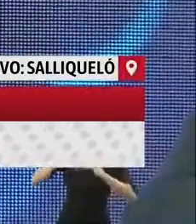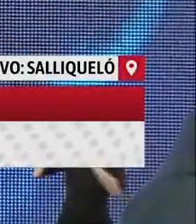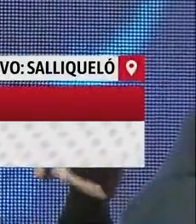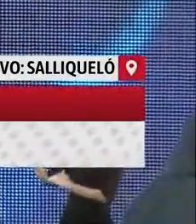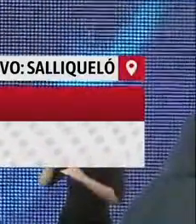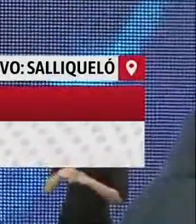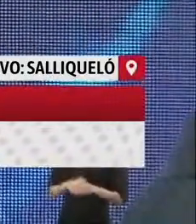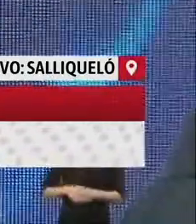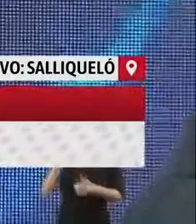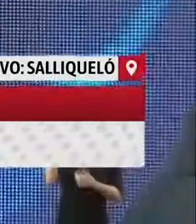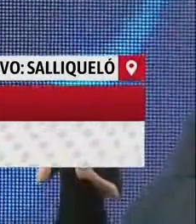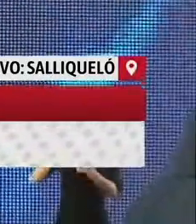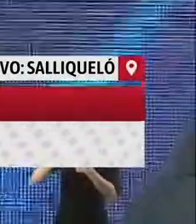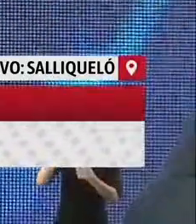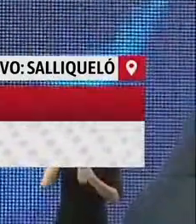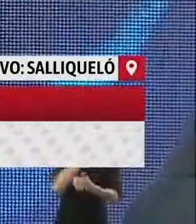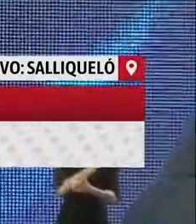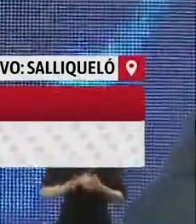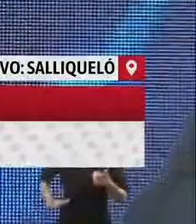al presidente de YPF,